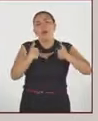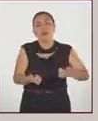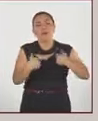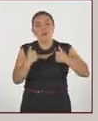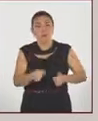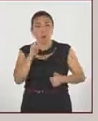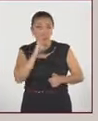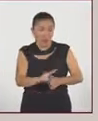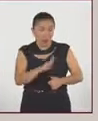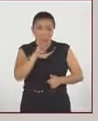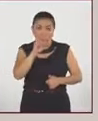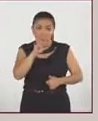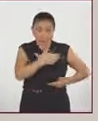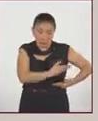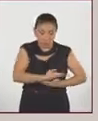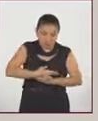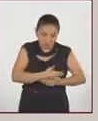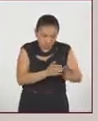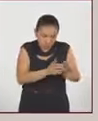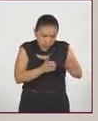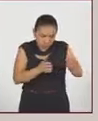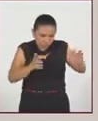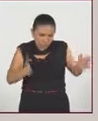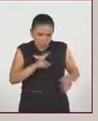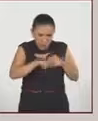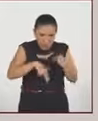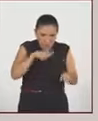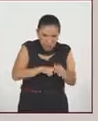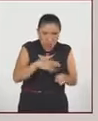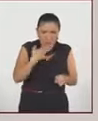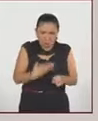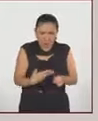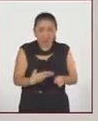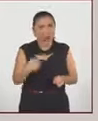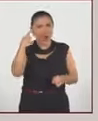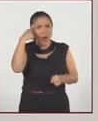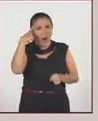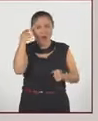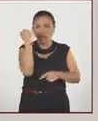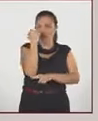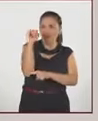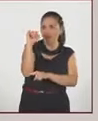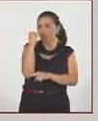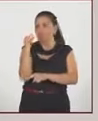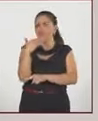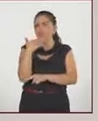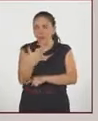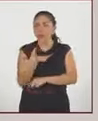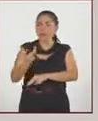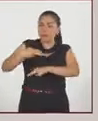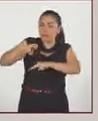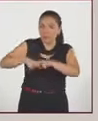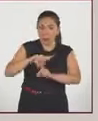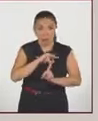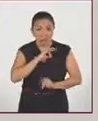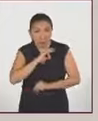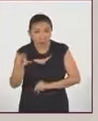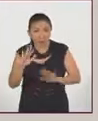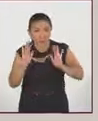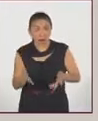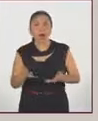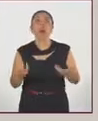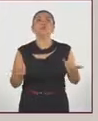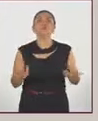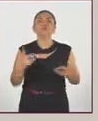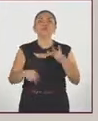nuestro bebé se va desarrollando de manera normal, el control cefálico, el poderse sentar,